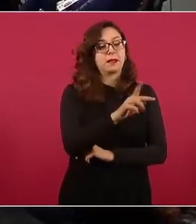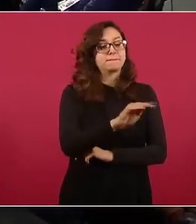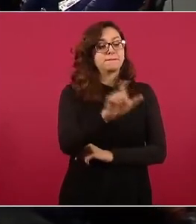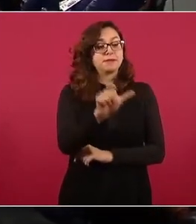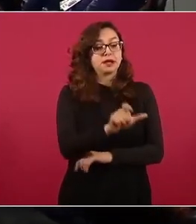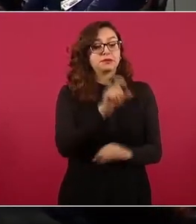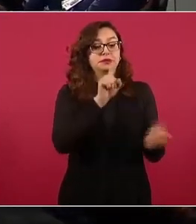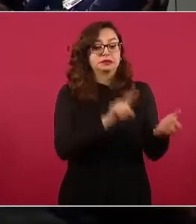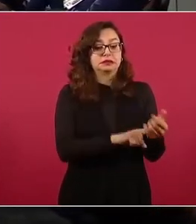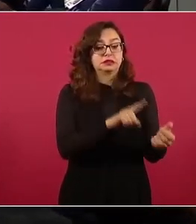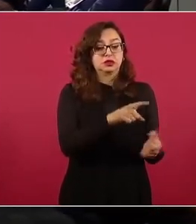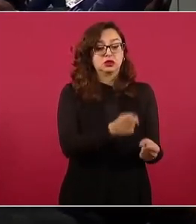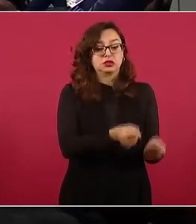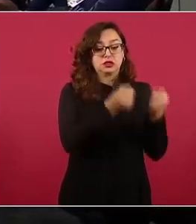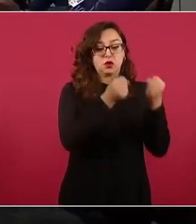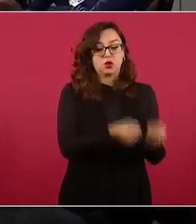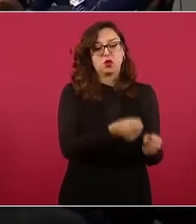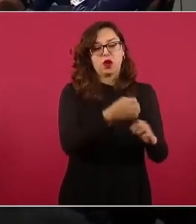pueda